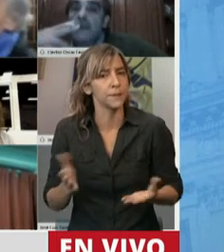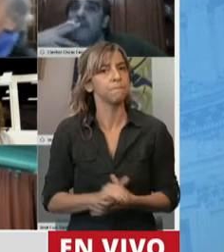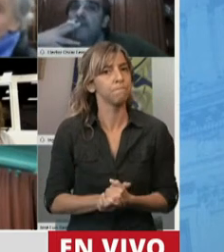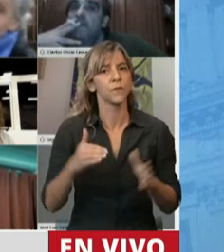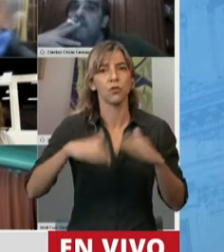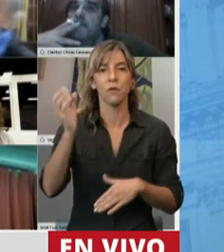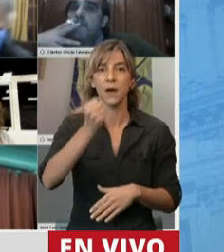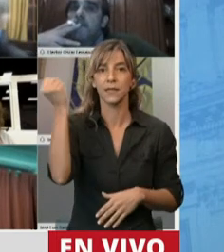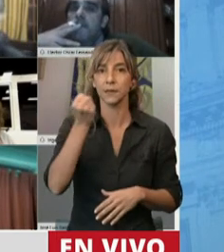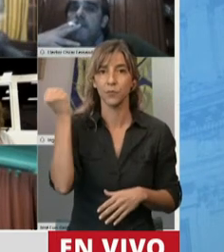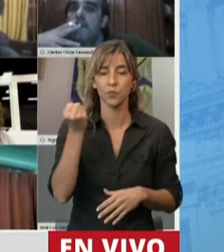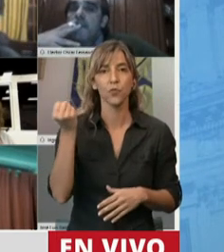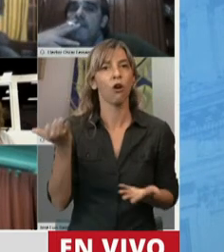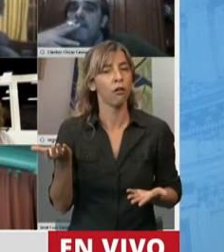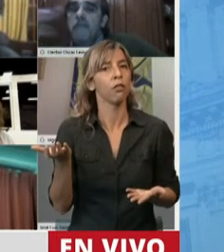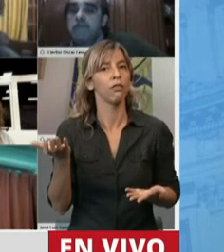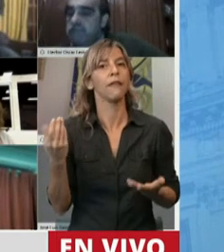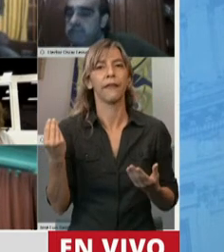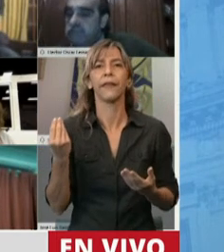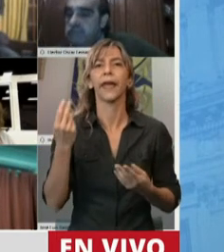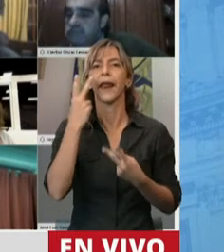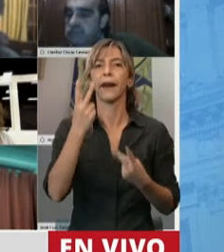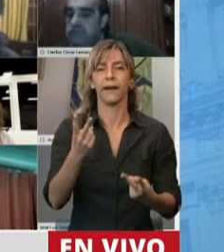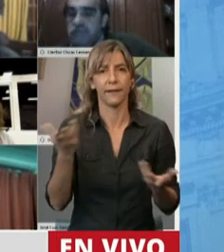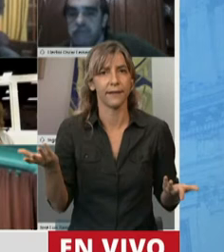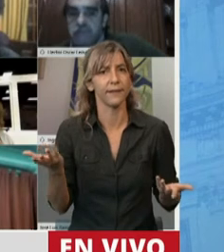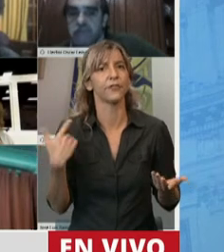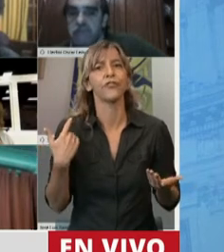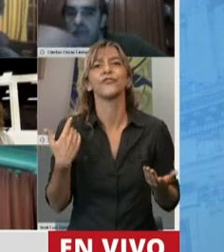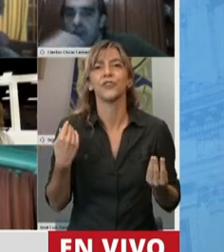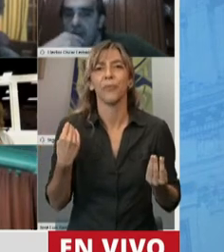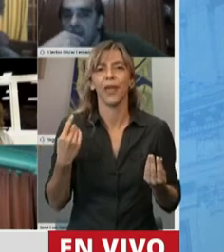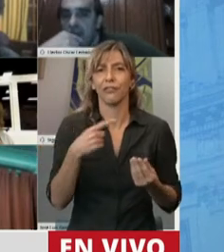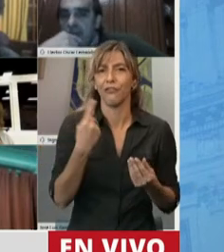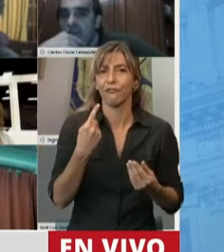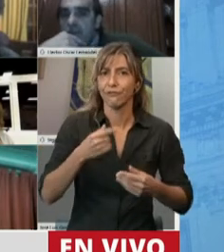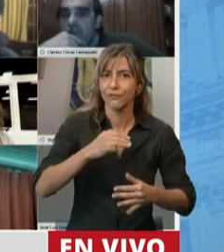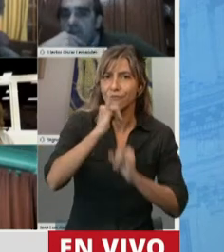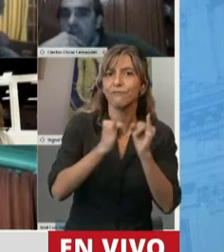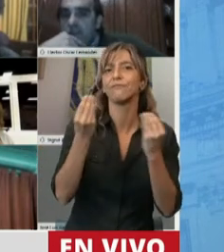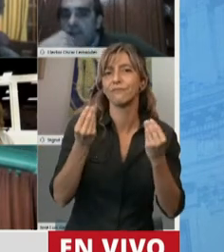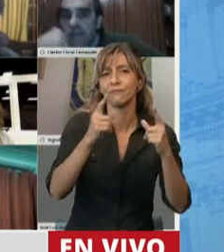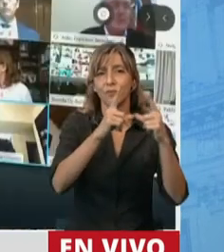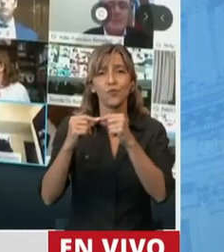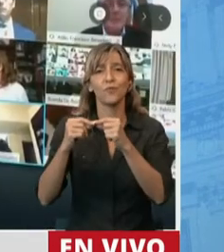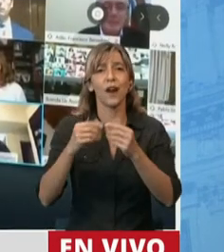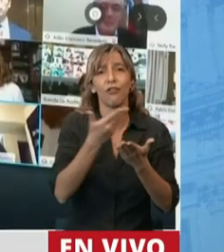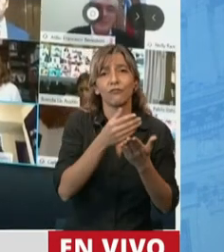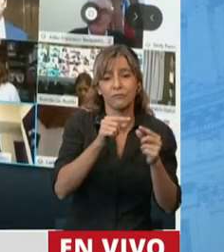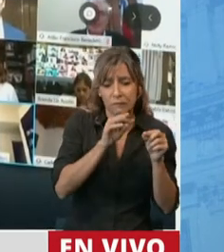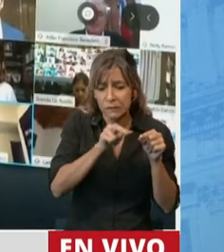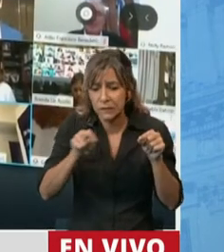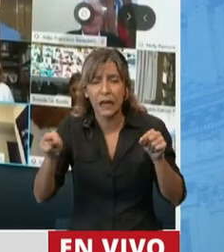importante, señor presidente, esto nos lo reconocen hoy los datos, los tristes datos que arroja hoy este